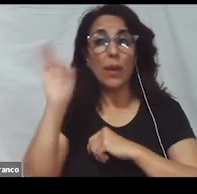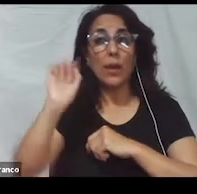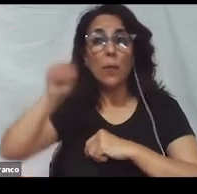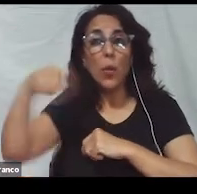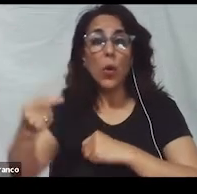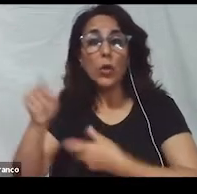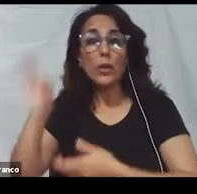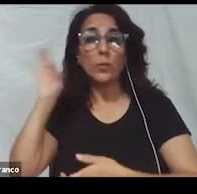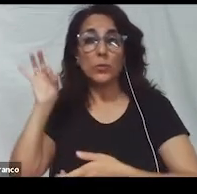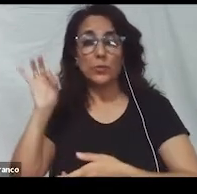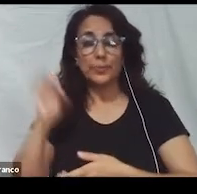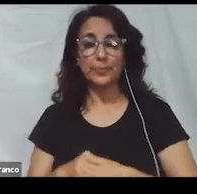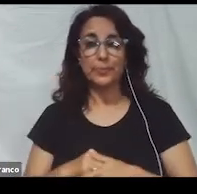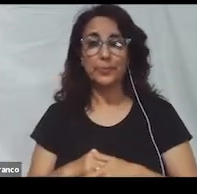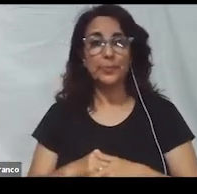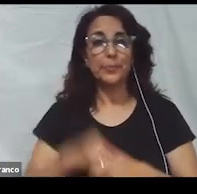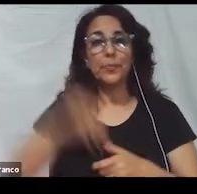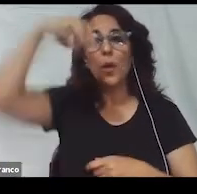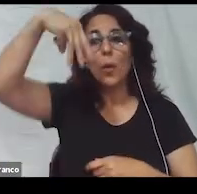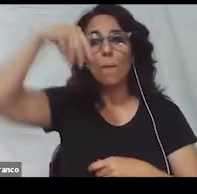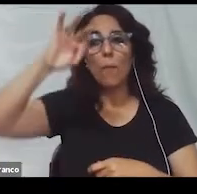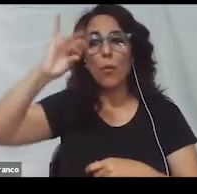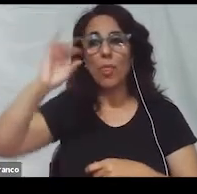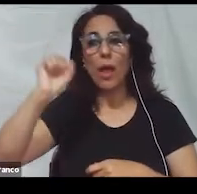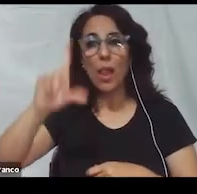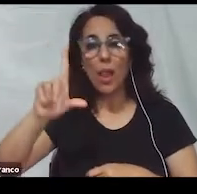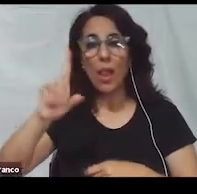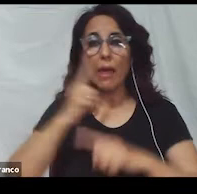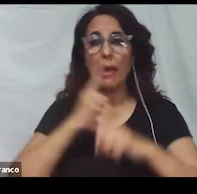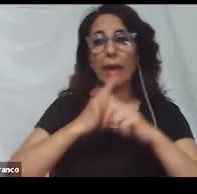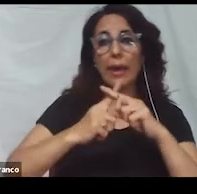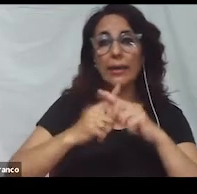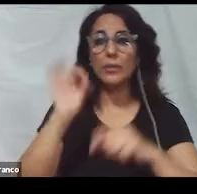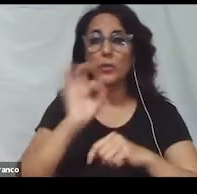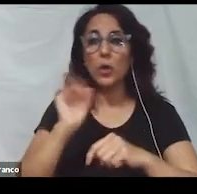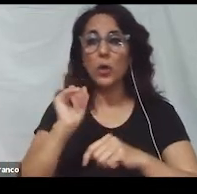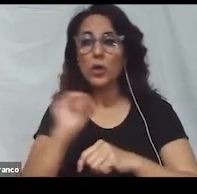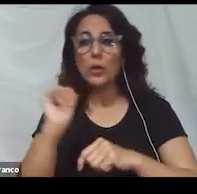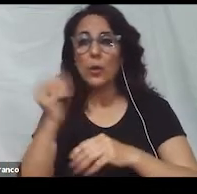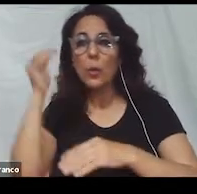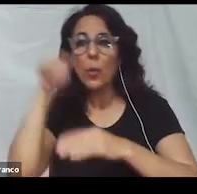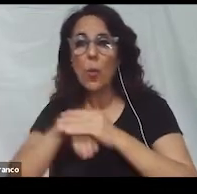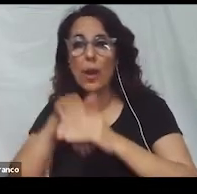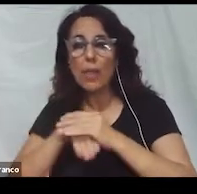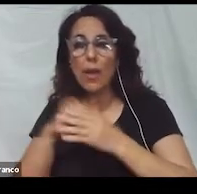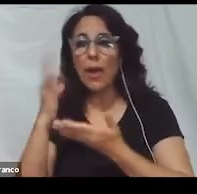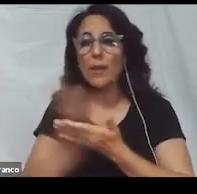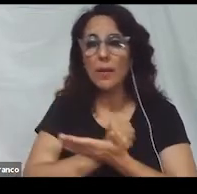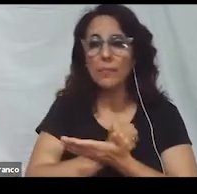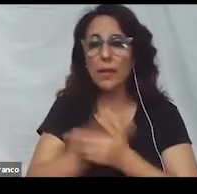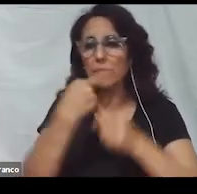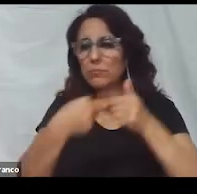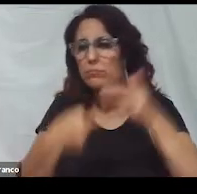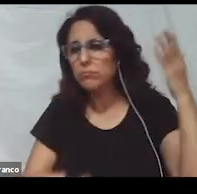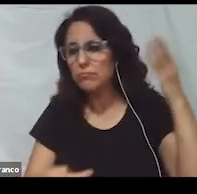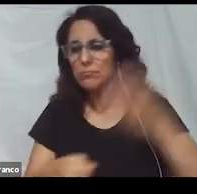elijamos alguna opción de nuestra pantalla modal, ya sea apretando el botón X o el botón cerrar o guardar o